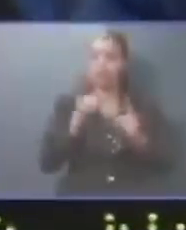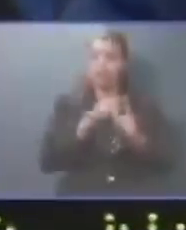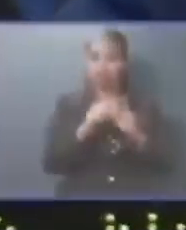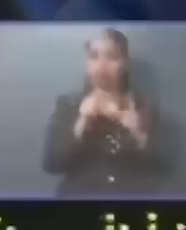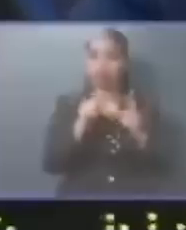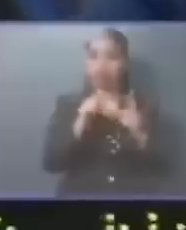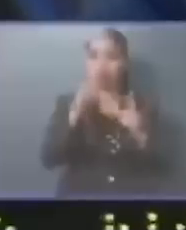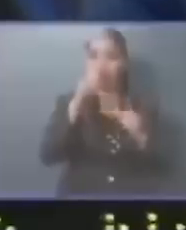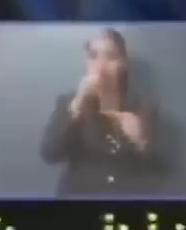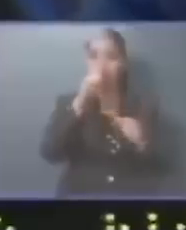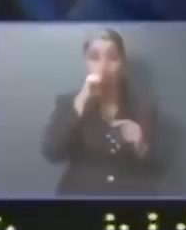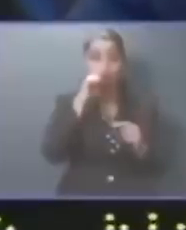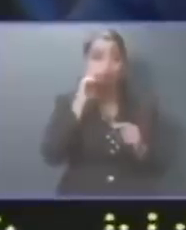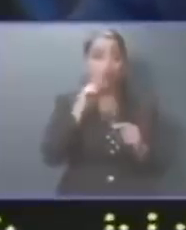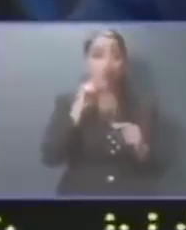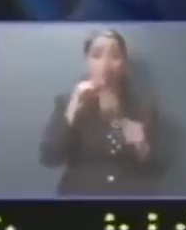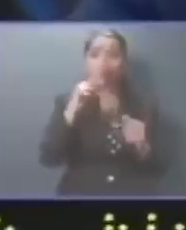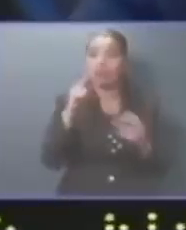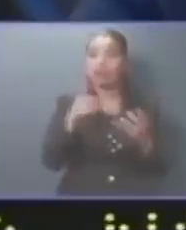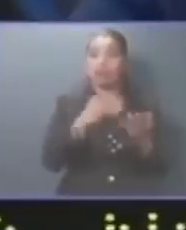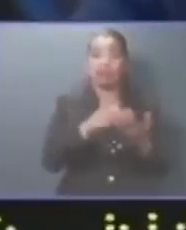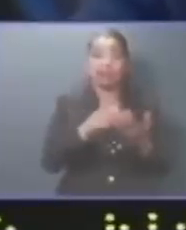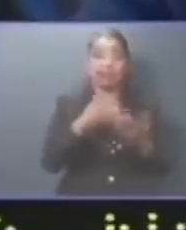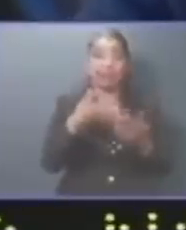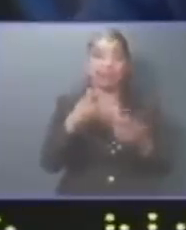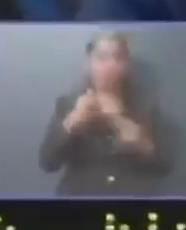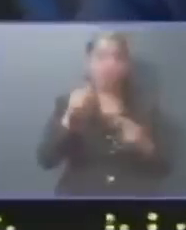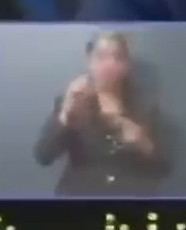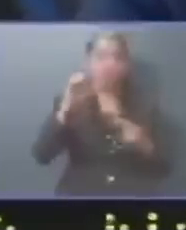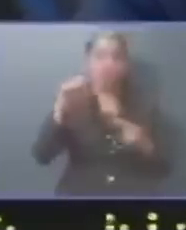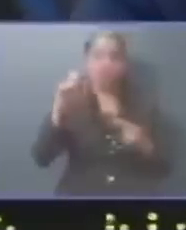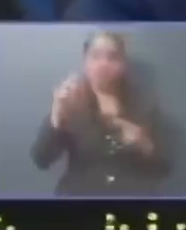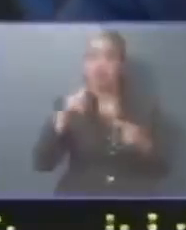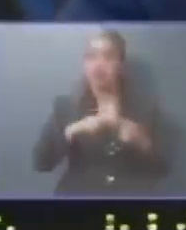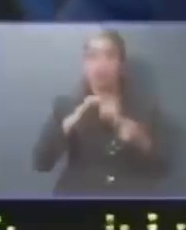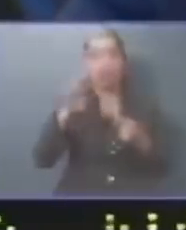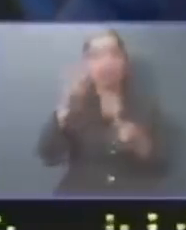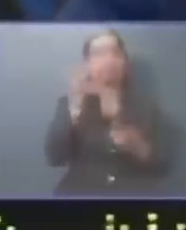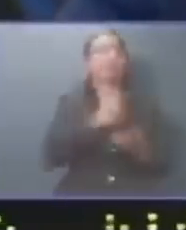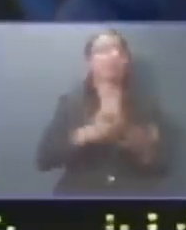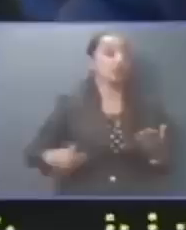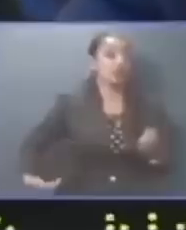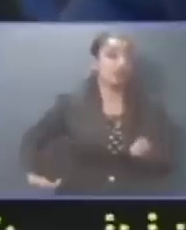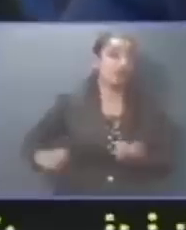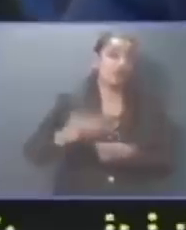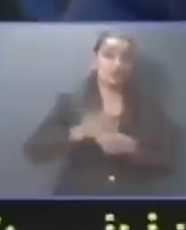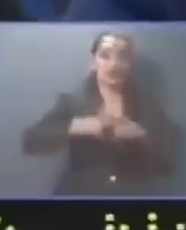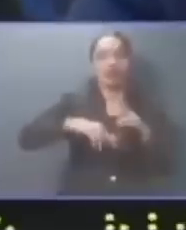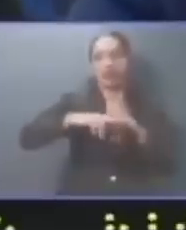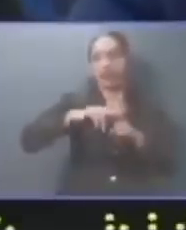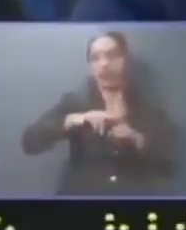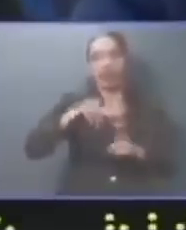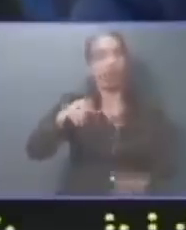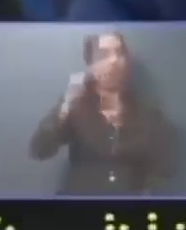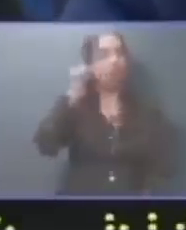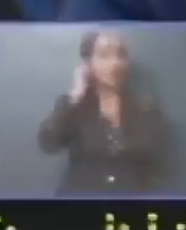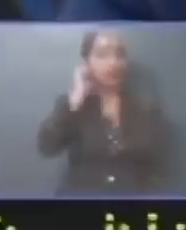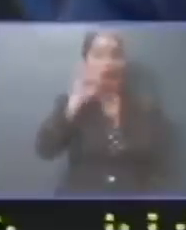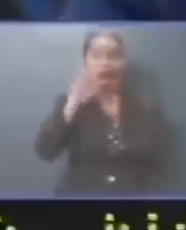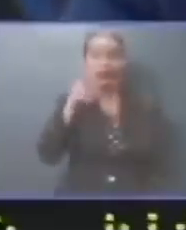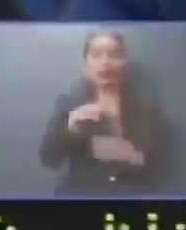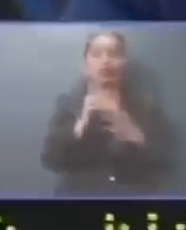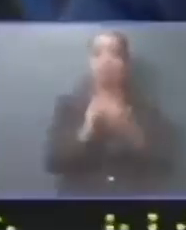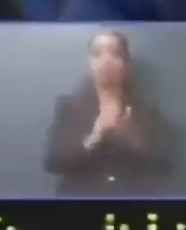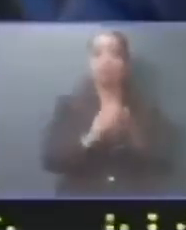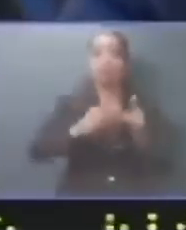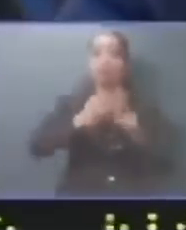padre de un expresidente de Arena, abuelo de un expresidente de Arena y abuelo de una exdiputada de